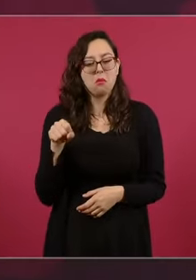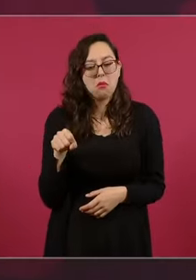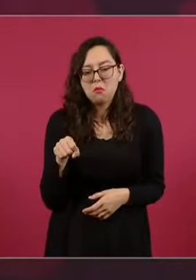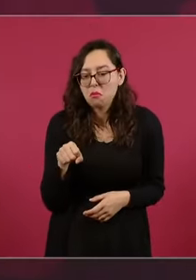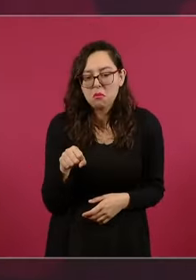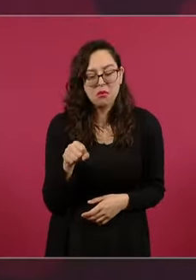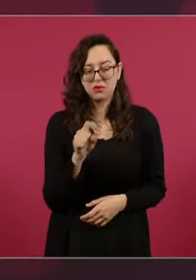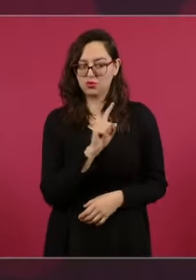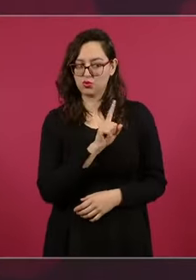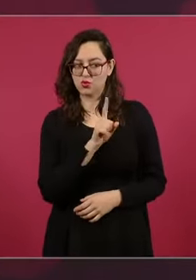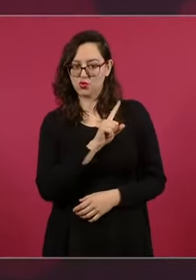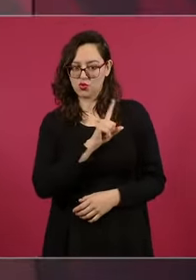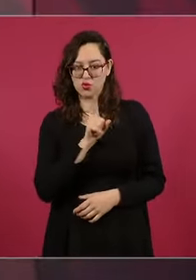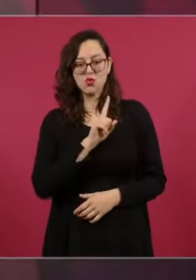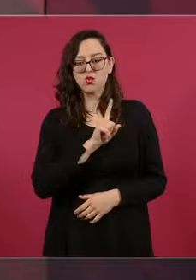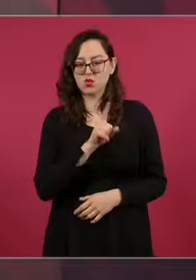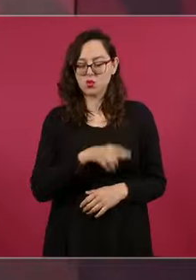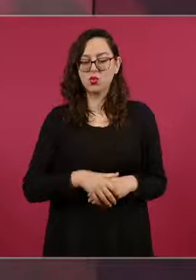dicen que